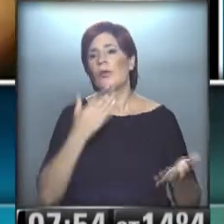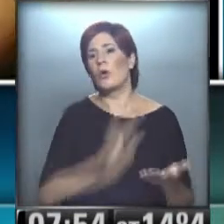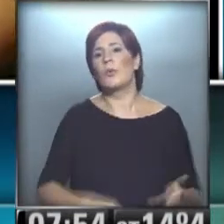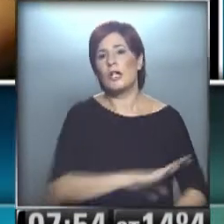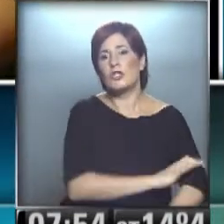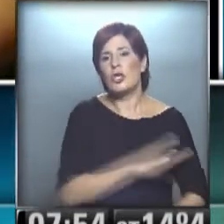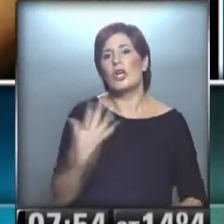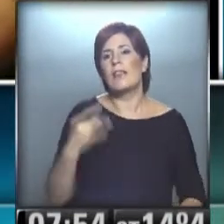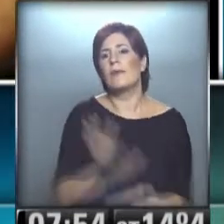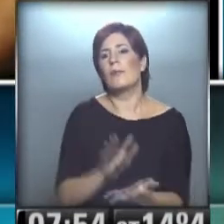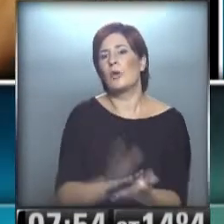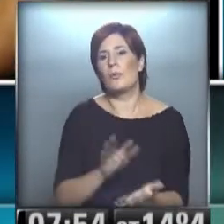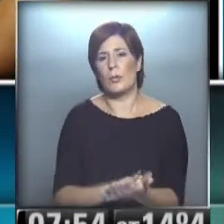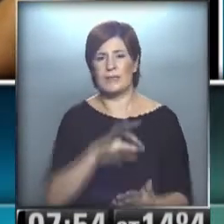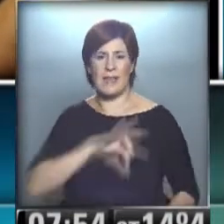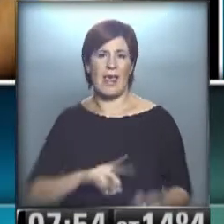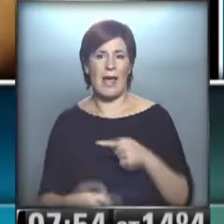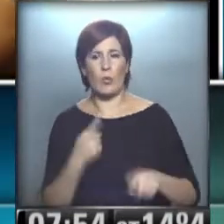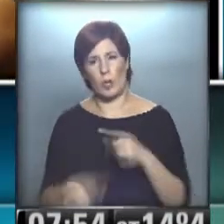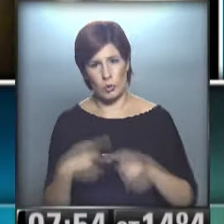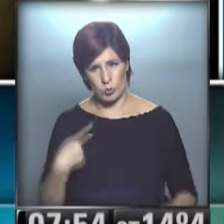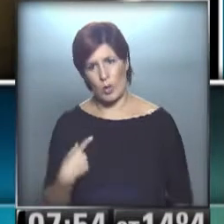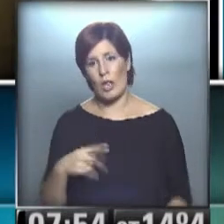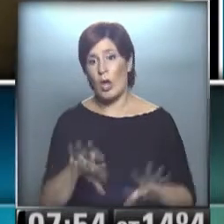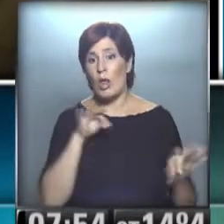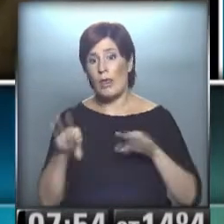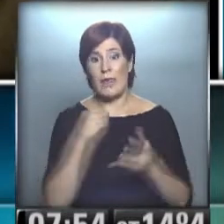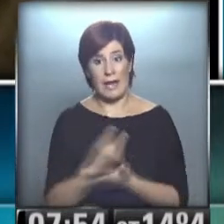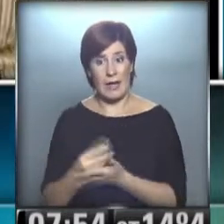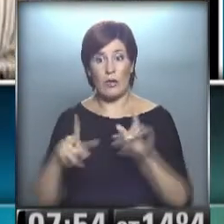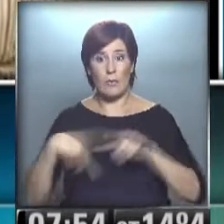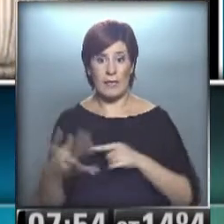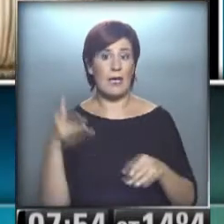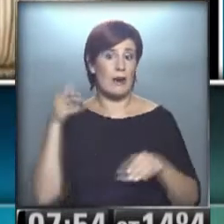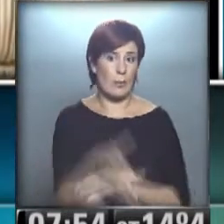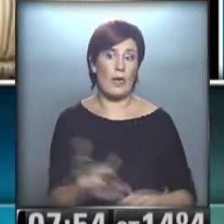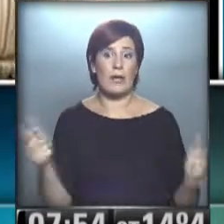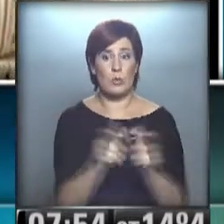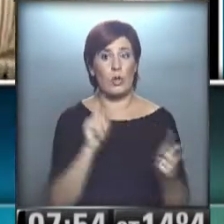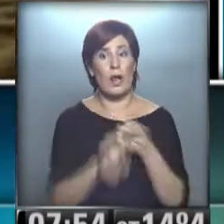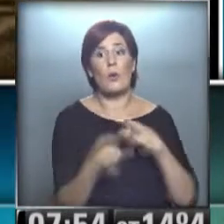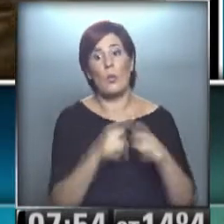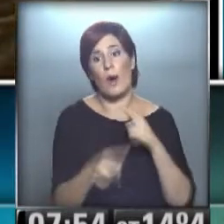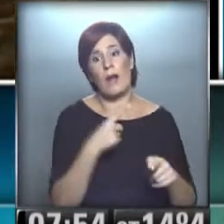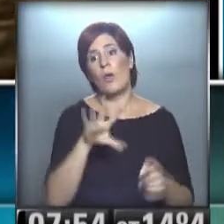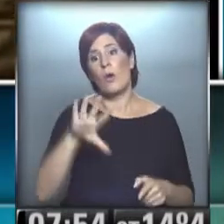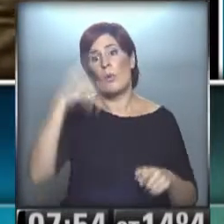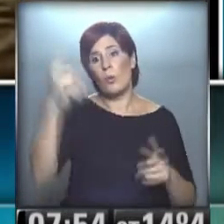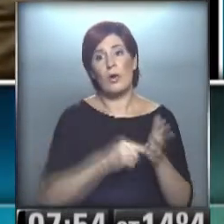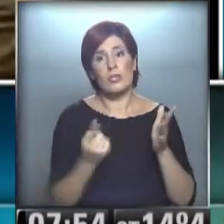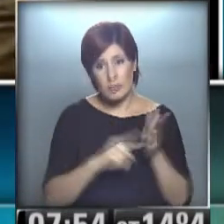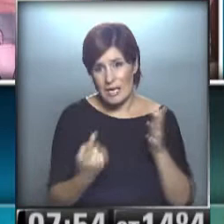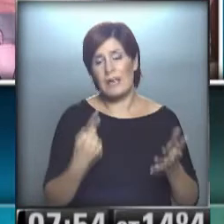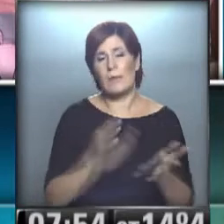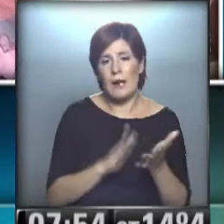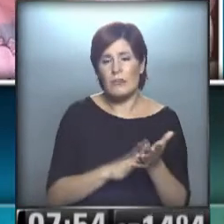de Scioli. Los delegados van a concurrir mañana a la paritaria, donde la provincia va a ofrecer una alternativa para poder superar este conflicto.